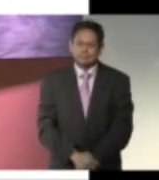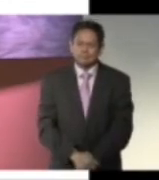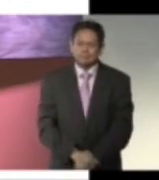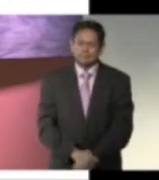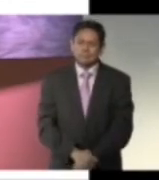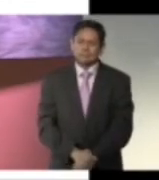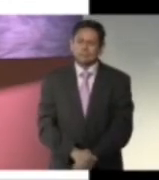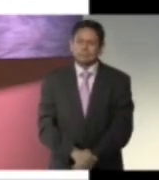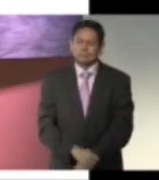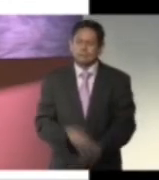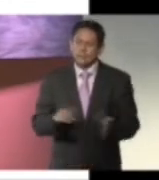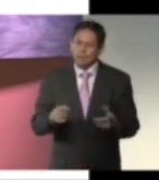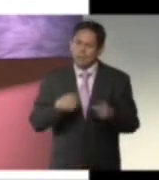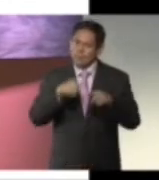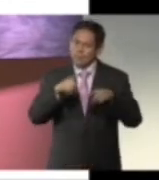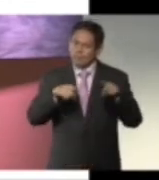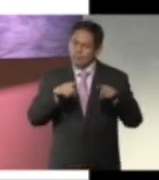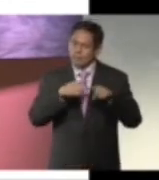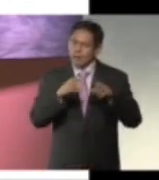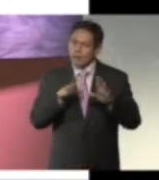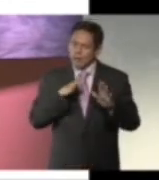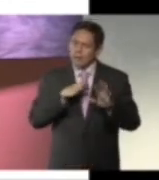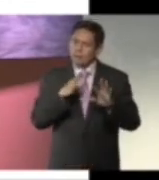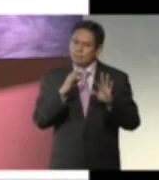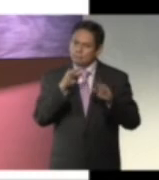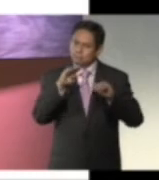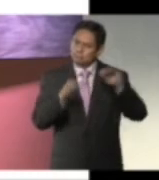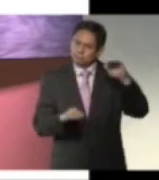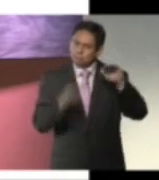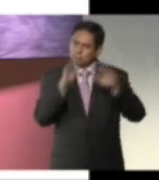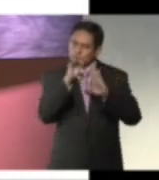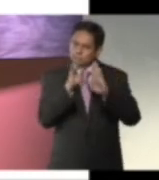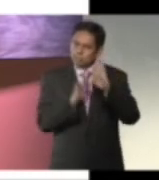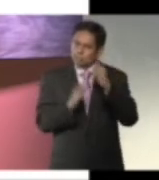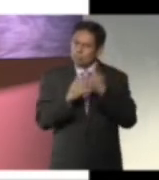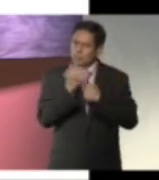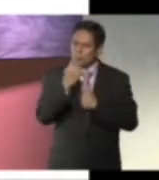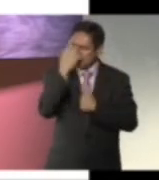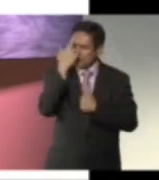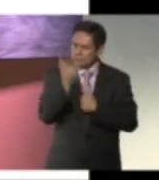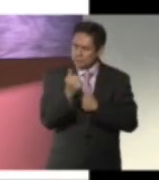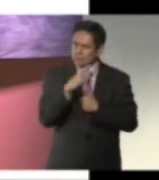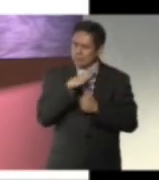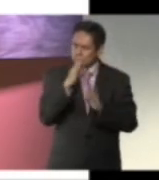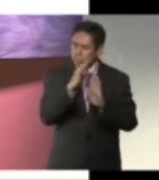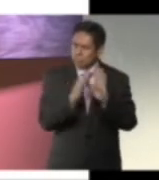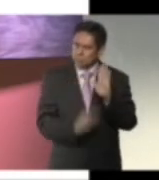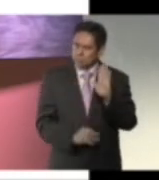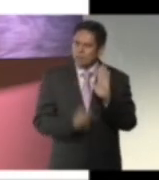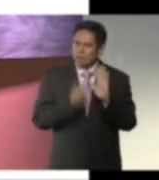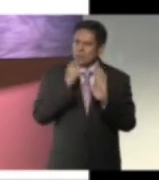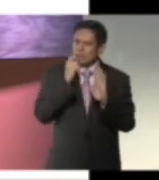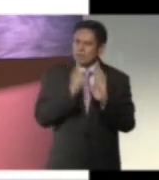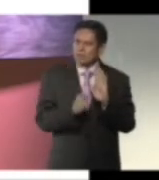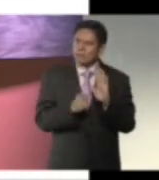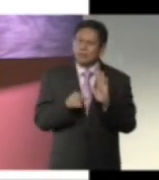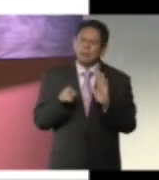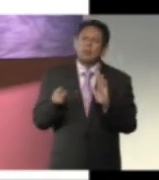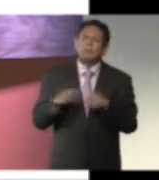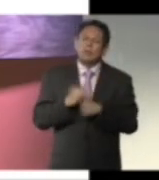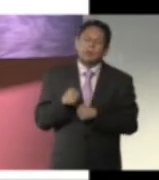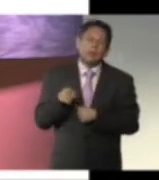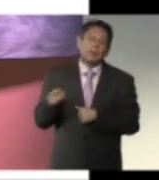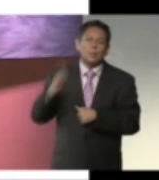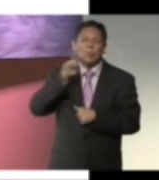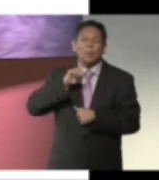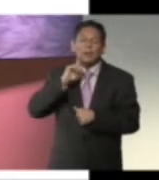Los diferenciales tienen, las brechas tienen causas, y esas causas tienen que ver con las necesidades estratégicas de las mujeres, y el